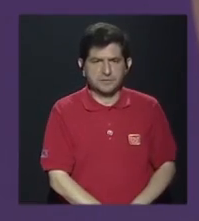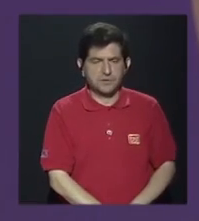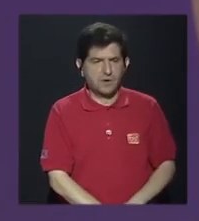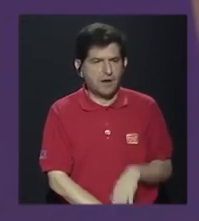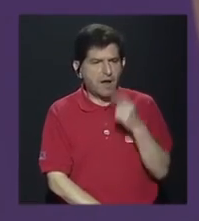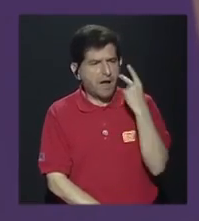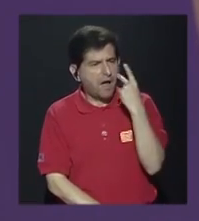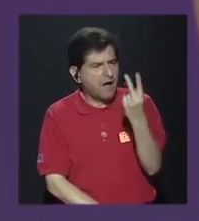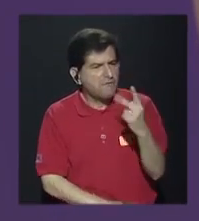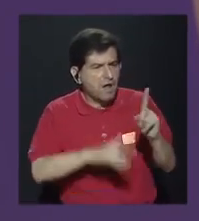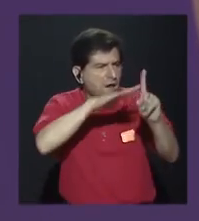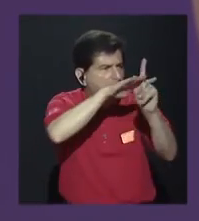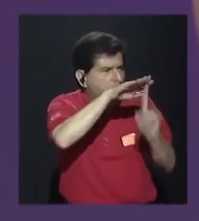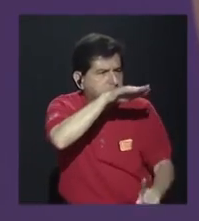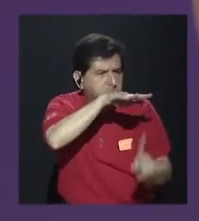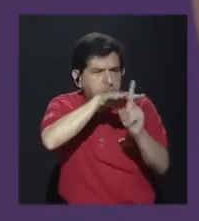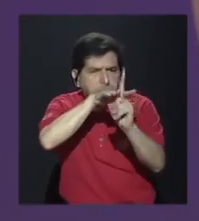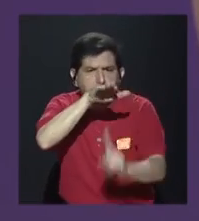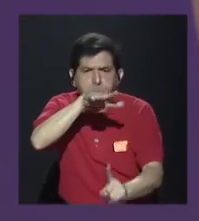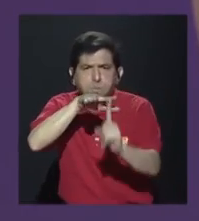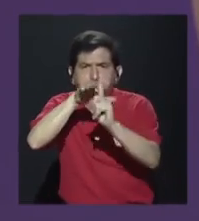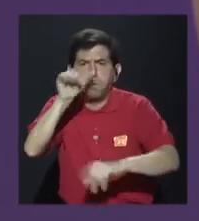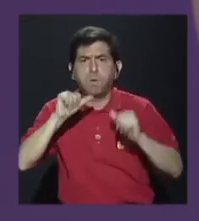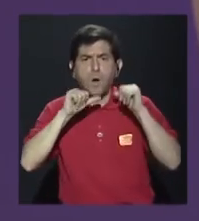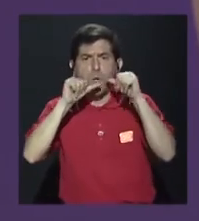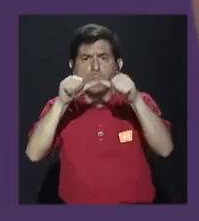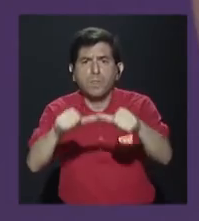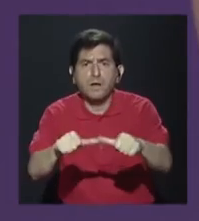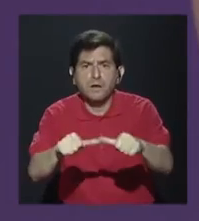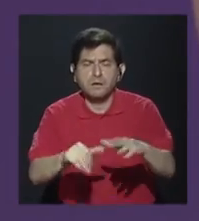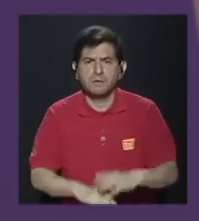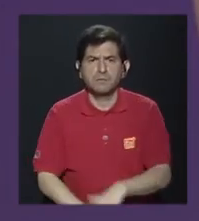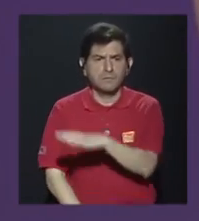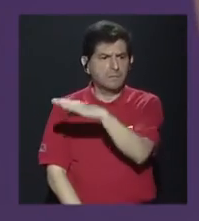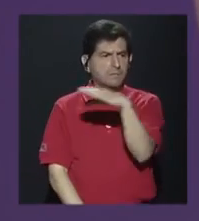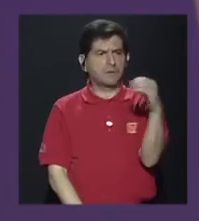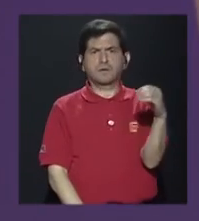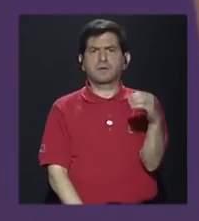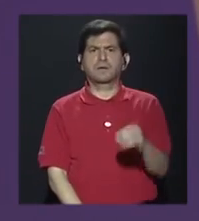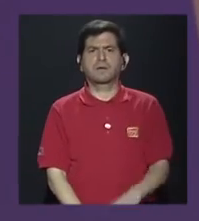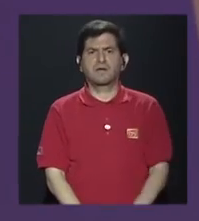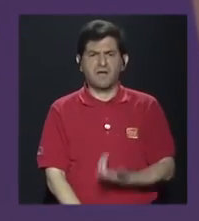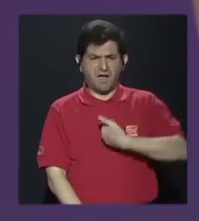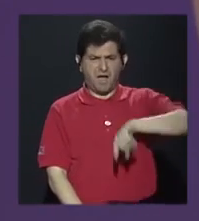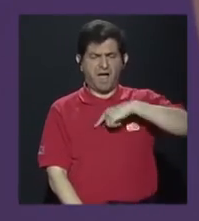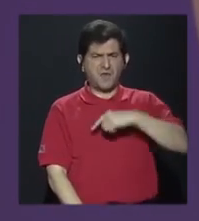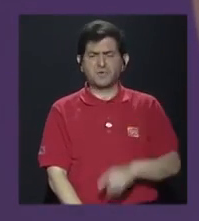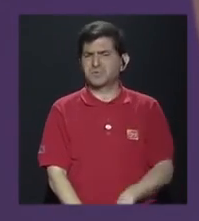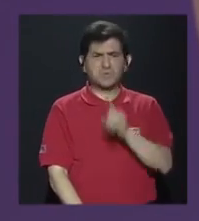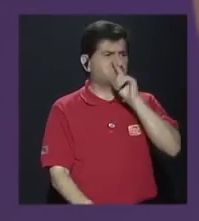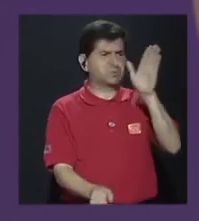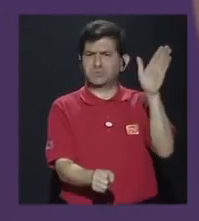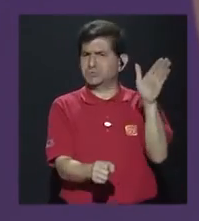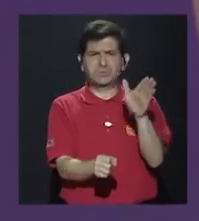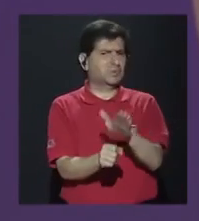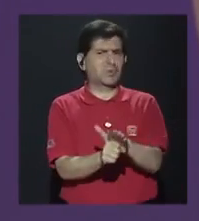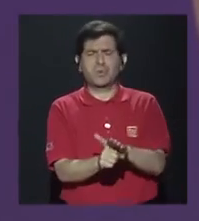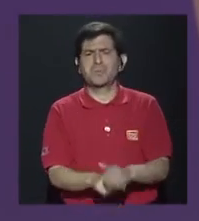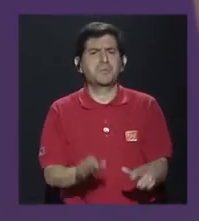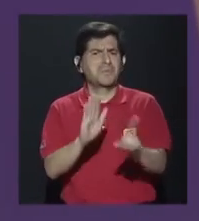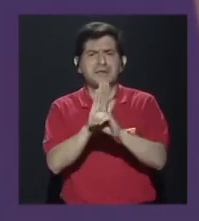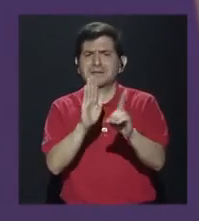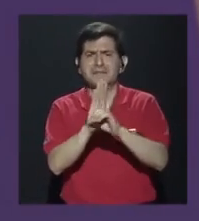la invisibilización constante, ¿verdad? Y la, cómo se nos violentan constantemente